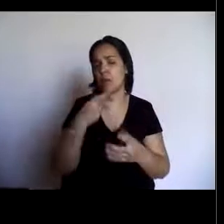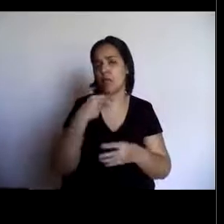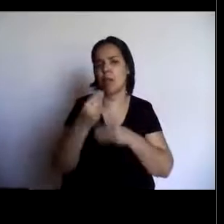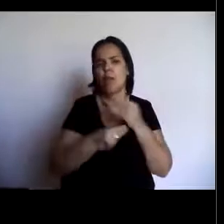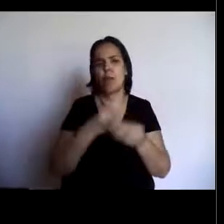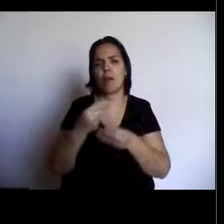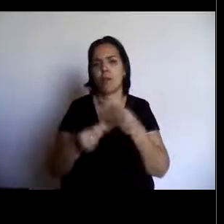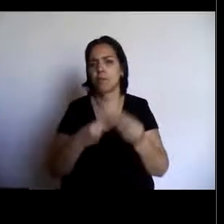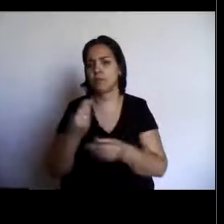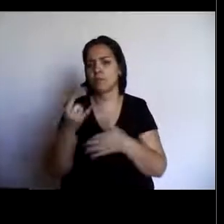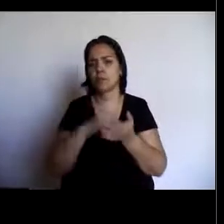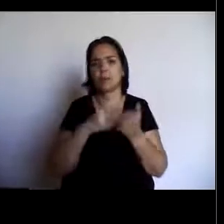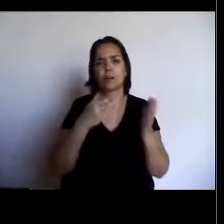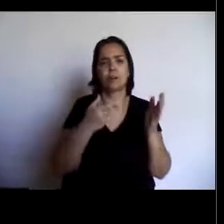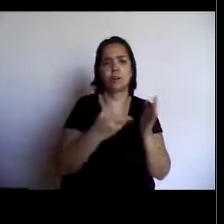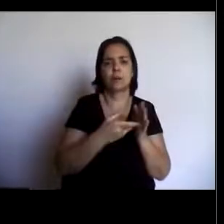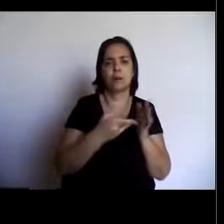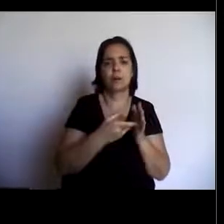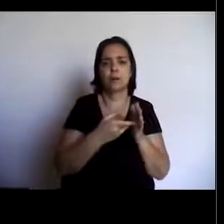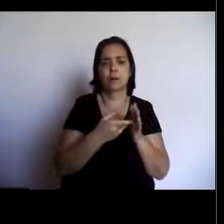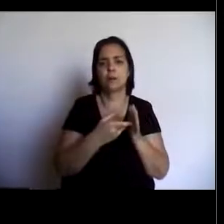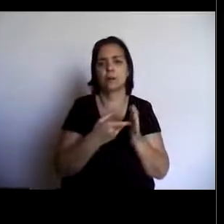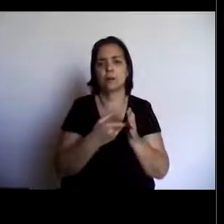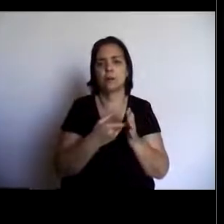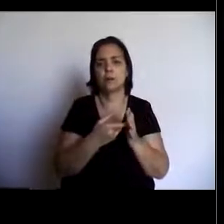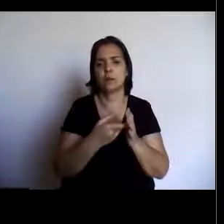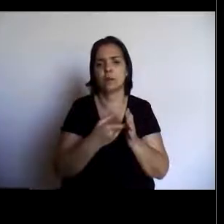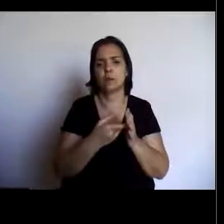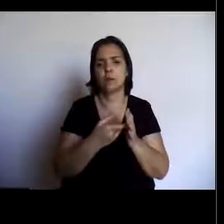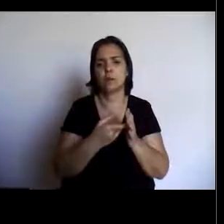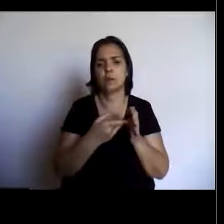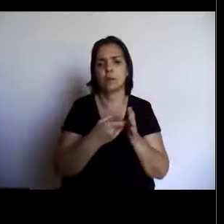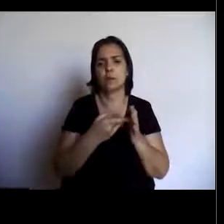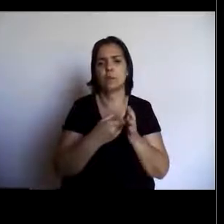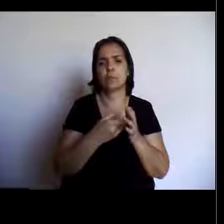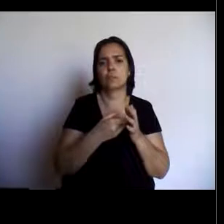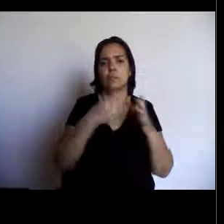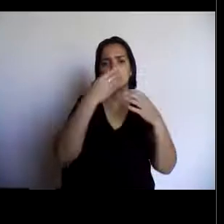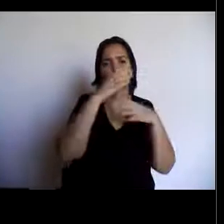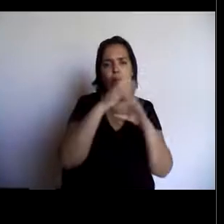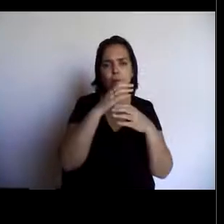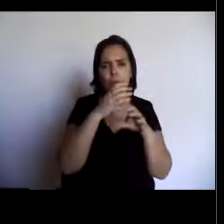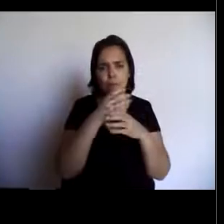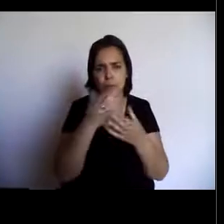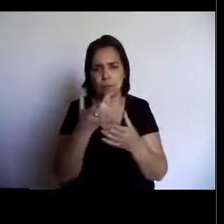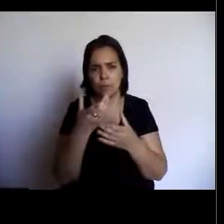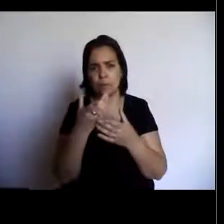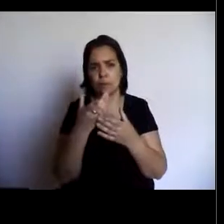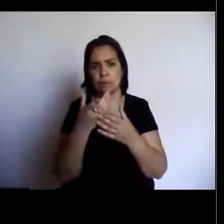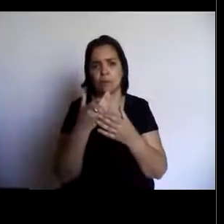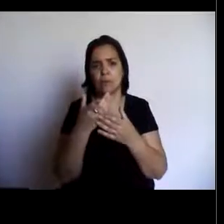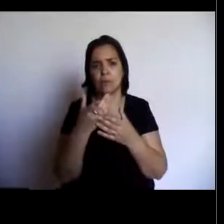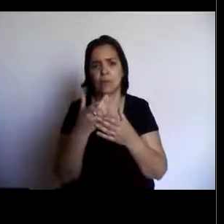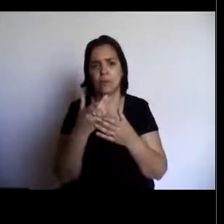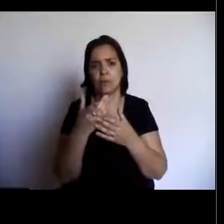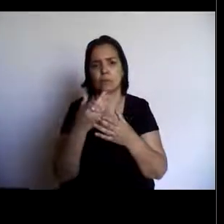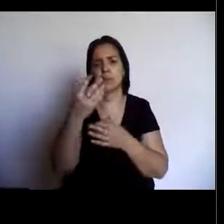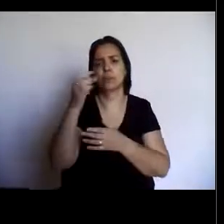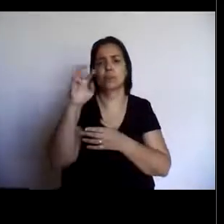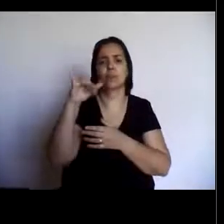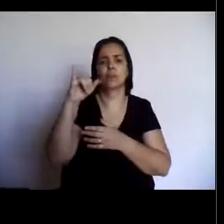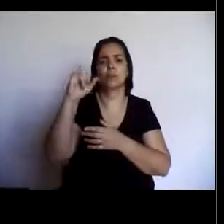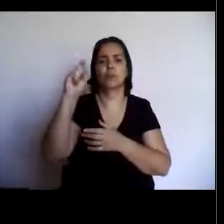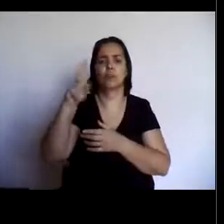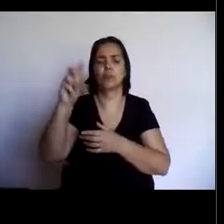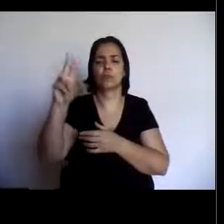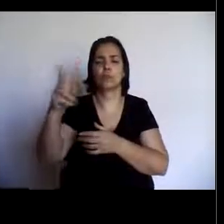los proyectos de red de los observatorios territoriales, el proyecto ROD 1 y ROD 2, gracias a los cuales se construyeron los centros